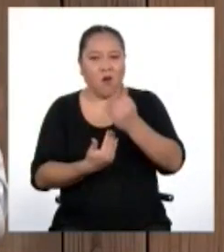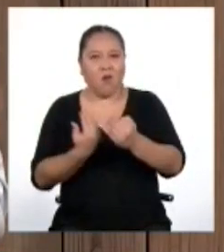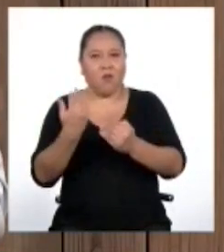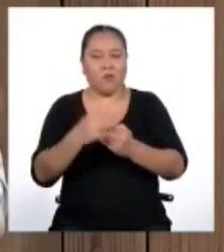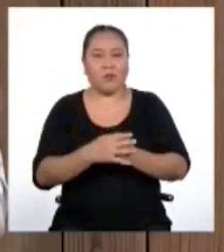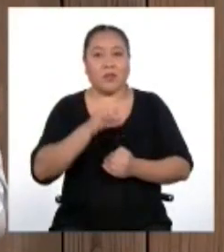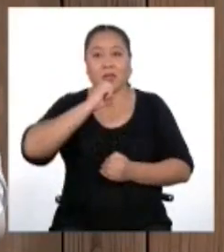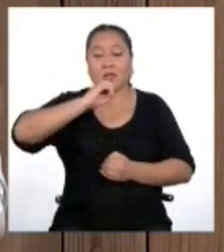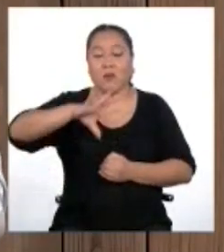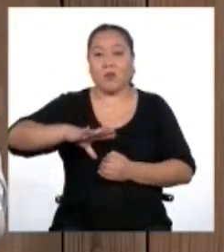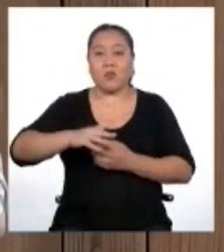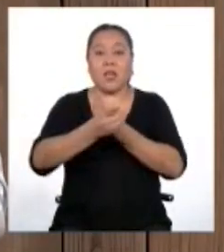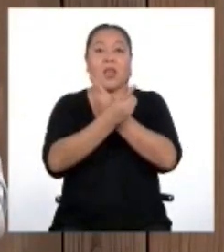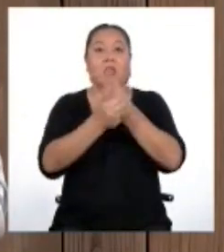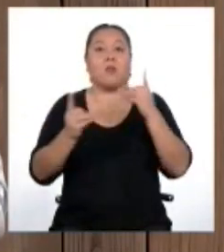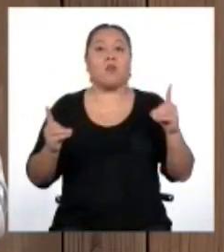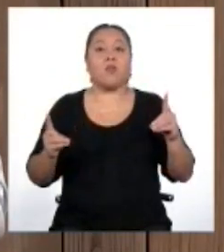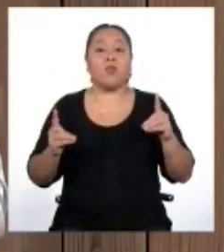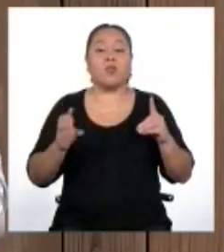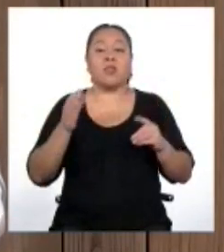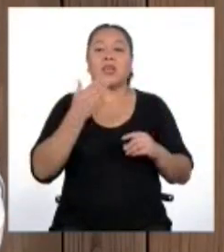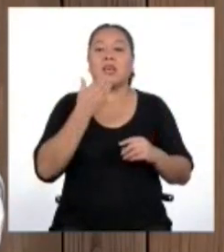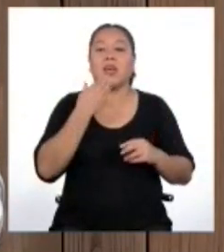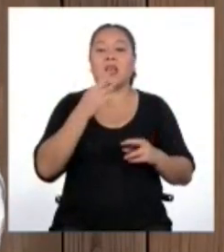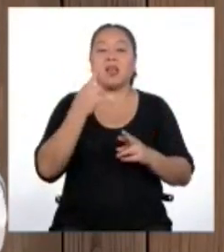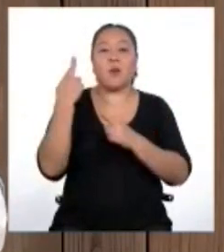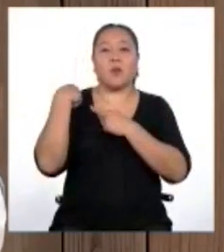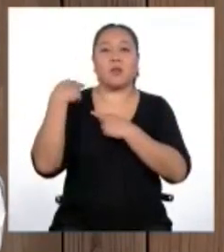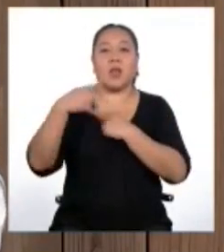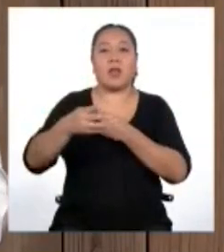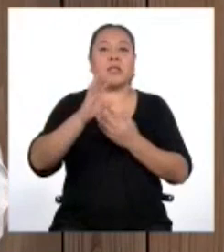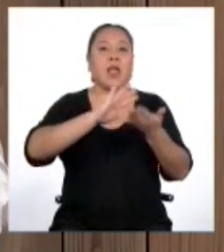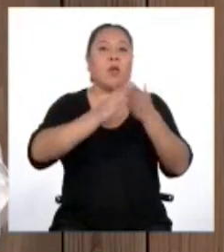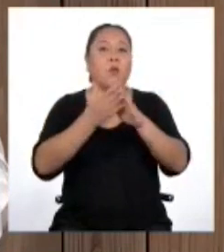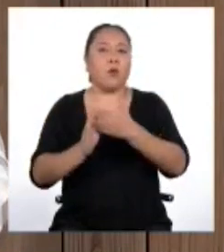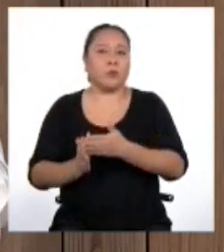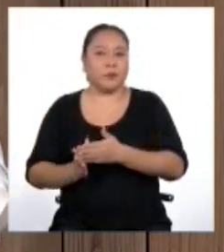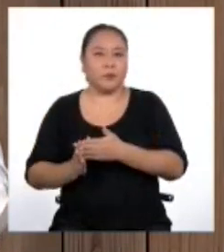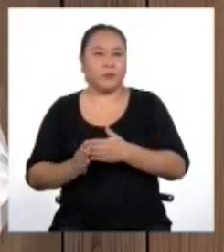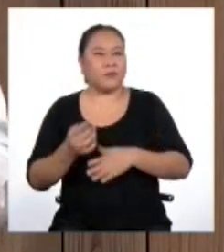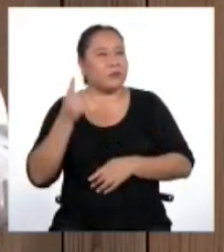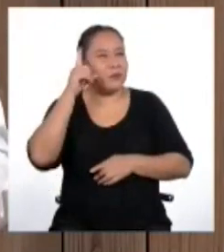que la democracia es el gobierno del pueblo, pero en realidad sería un